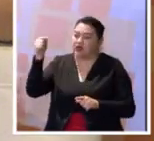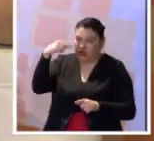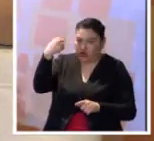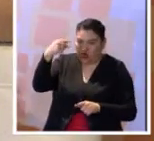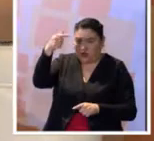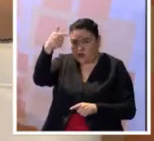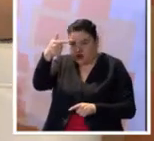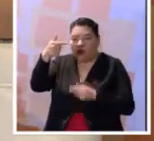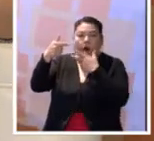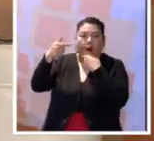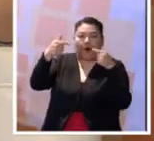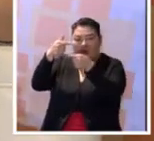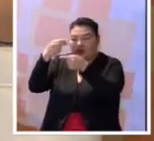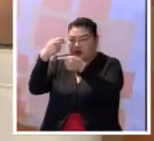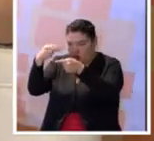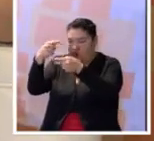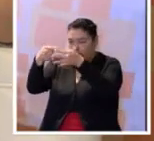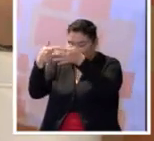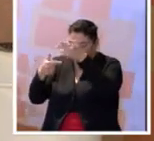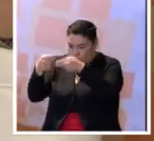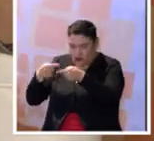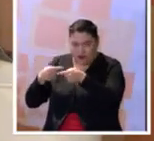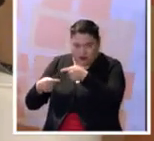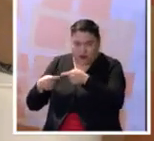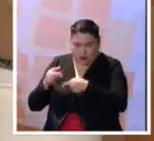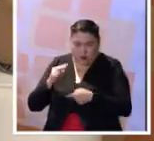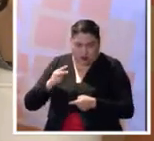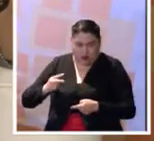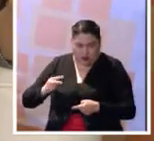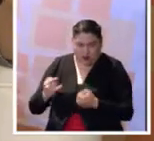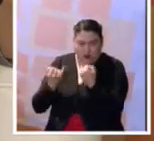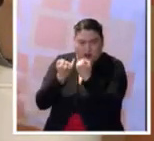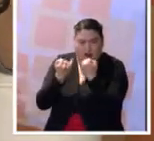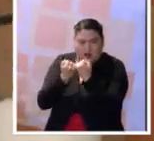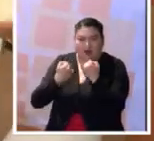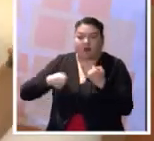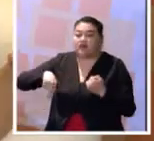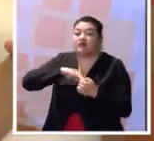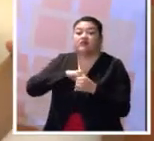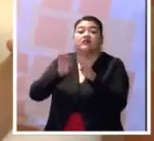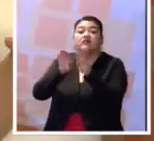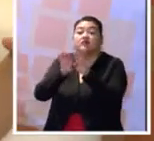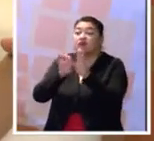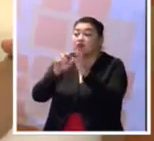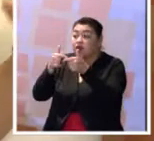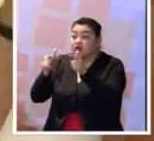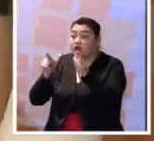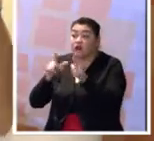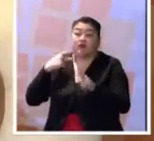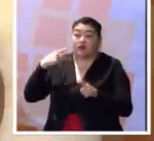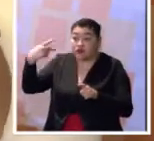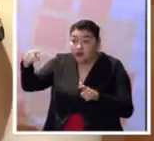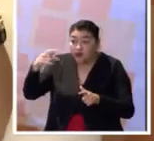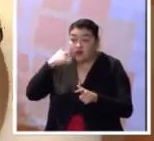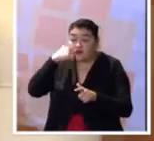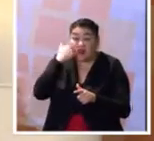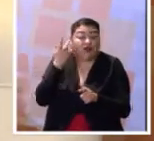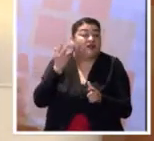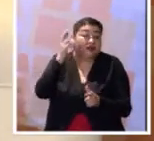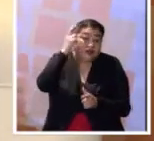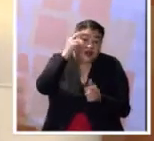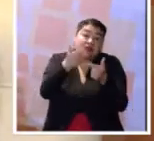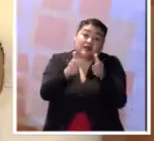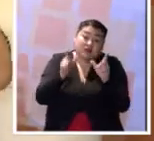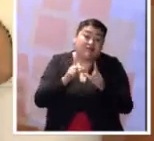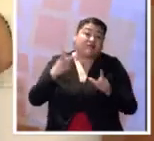¿Qué teníamos como reto, como órgano jurisdiccional? Respetar en la mayor medida posible sí la voluntad de los partidos políticos, la libre autodeterminación de los